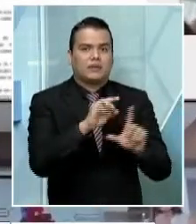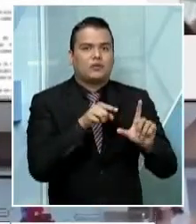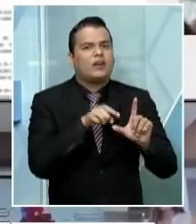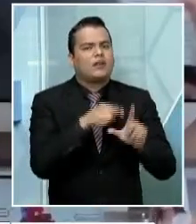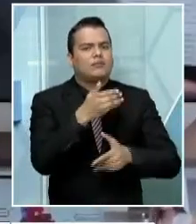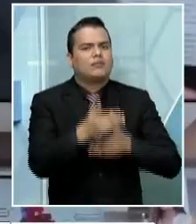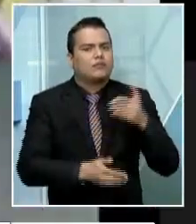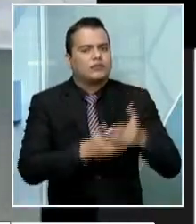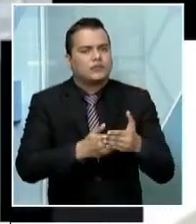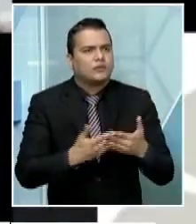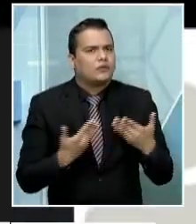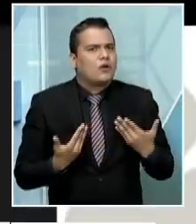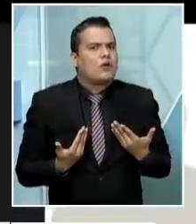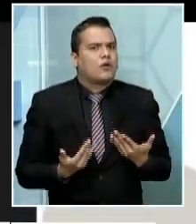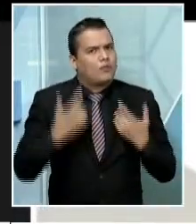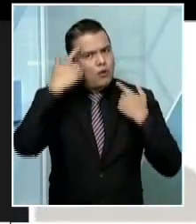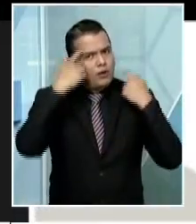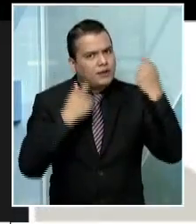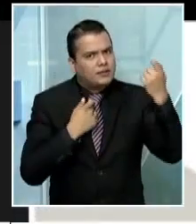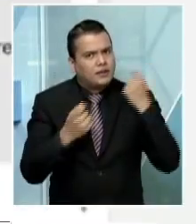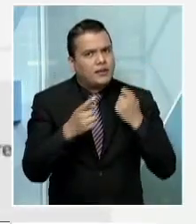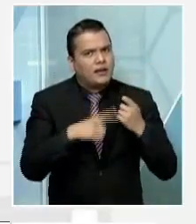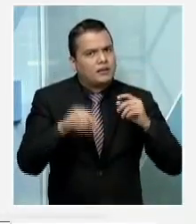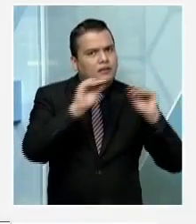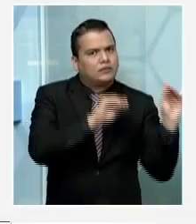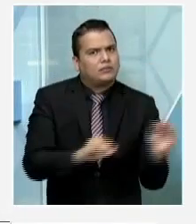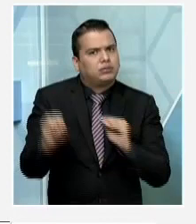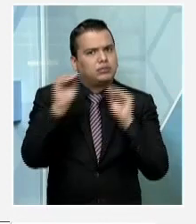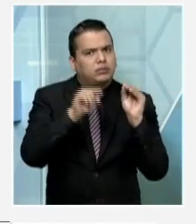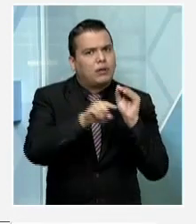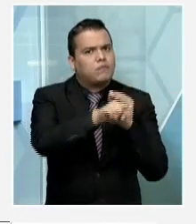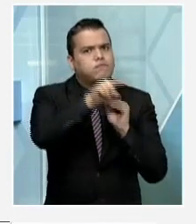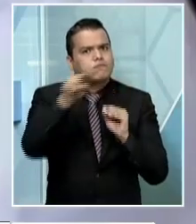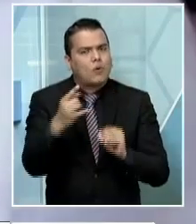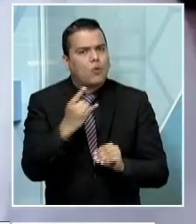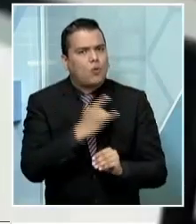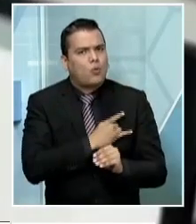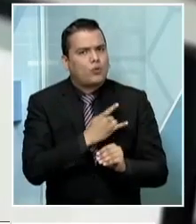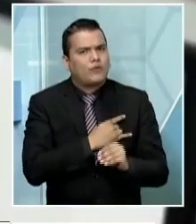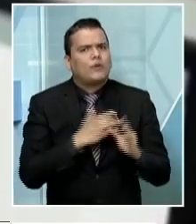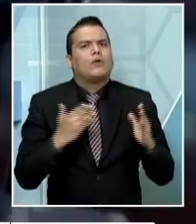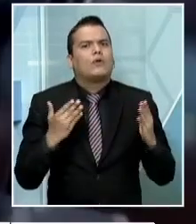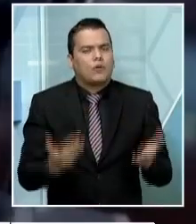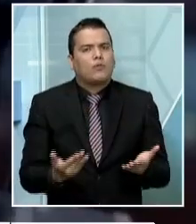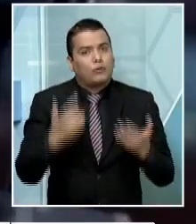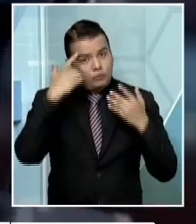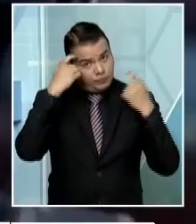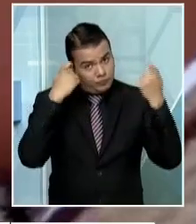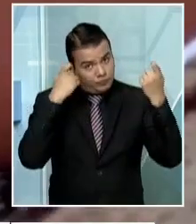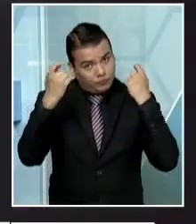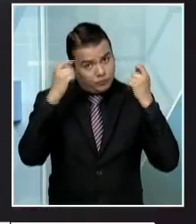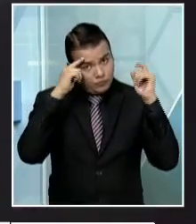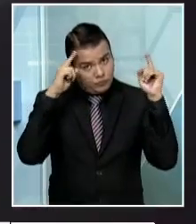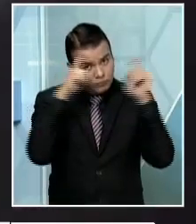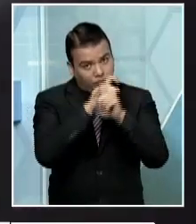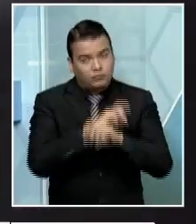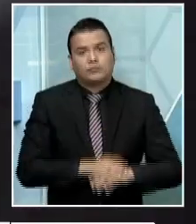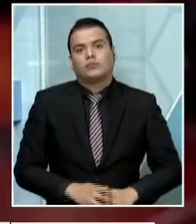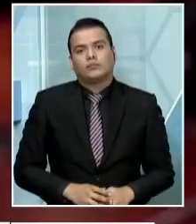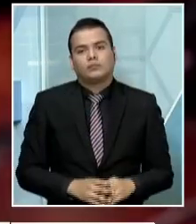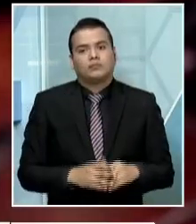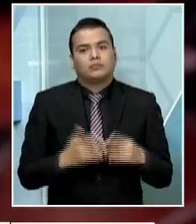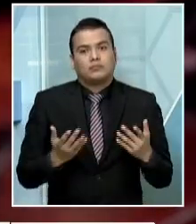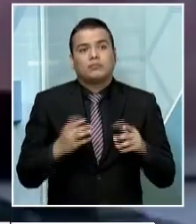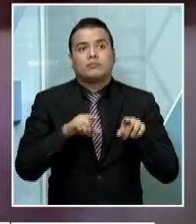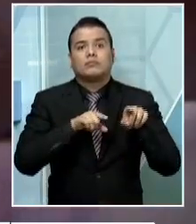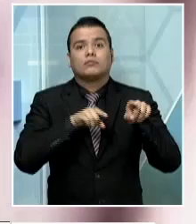de replantear la forma en cómo se imparte el conocimiento en las universidades de la región. Estamos esperando